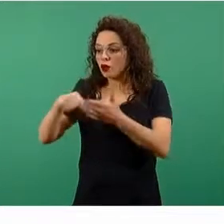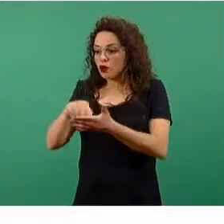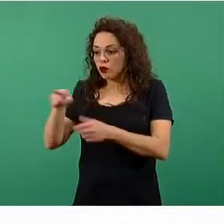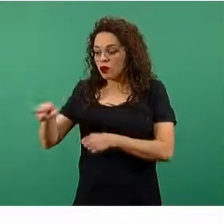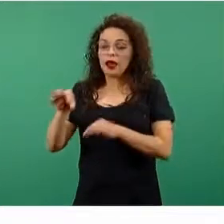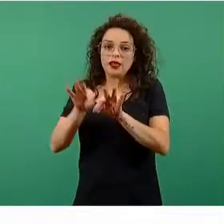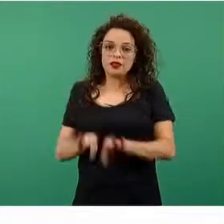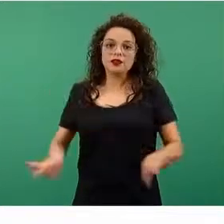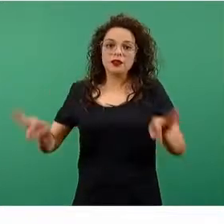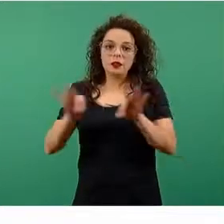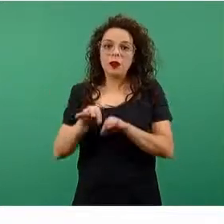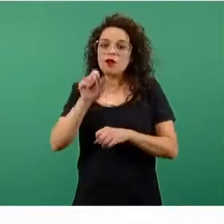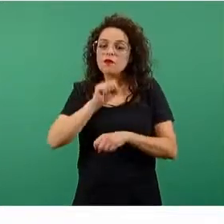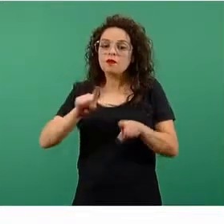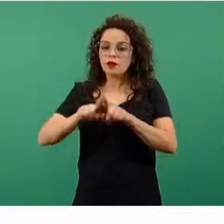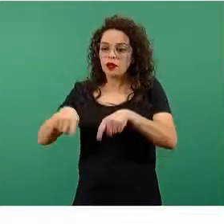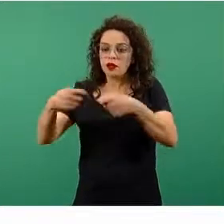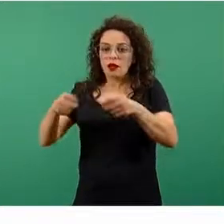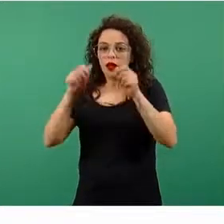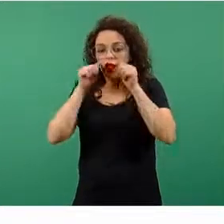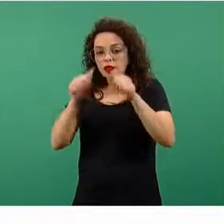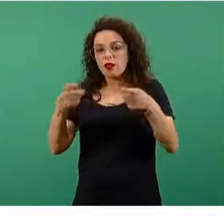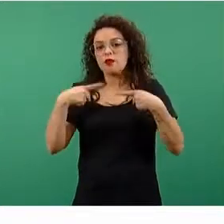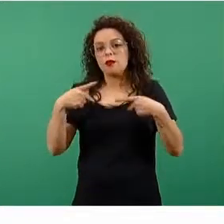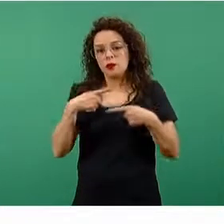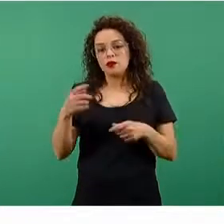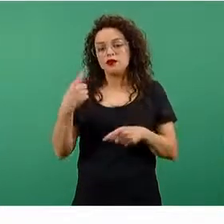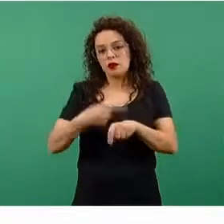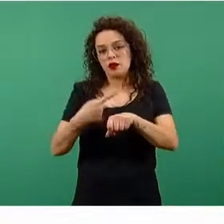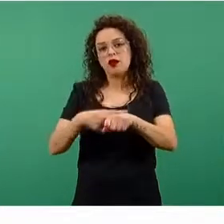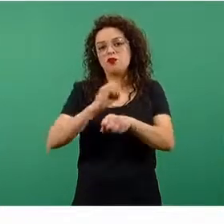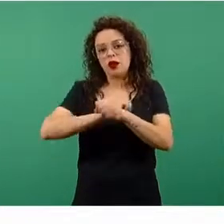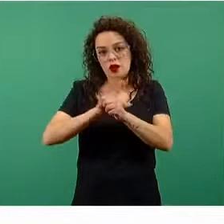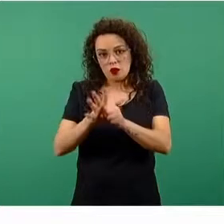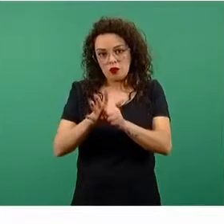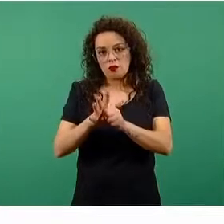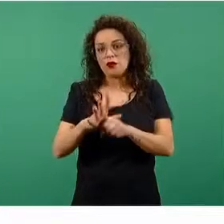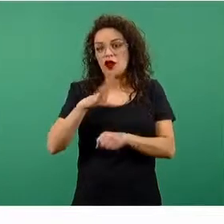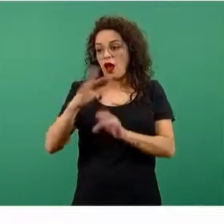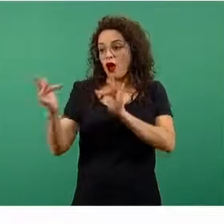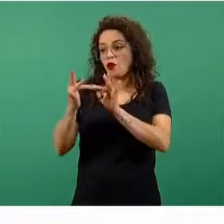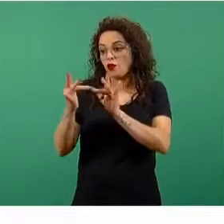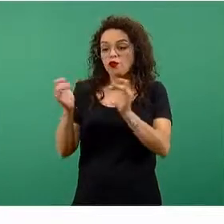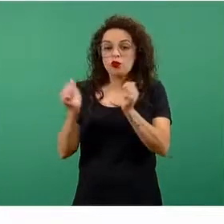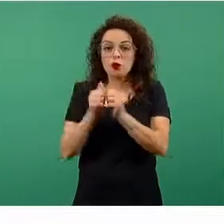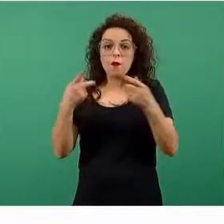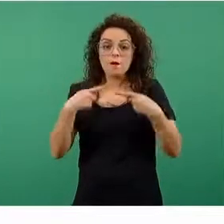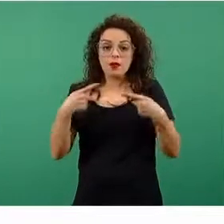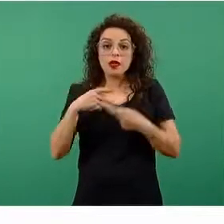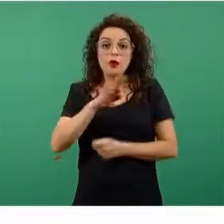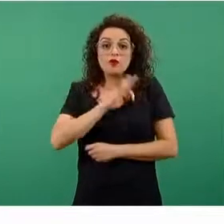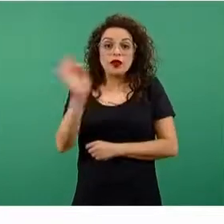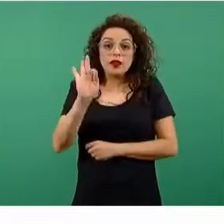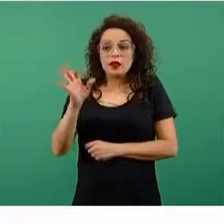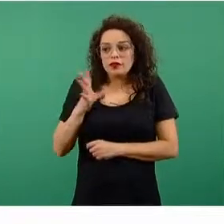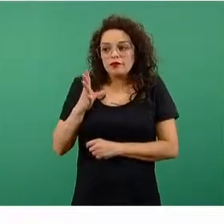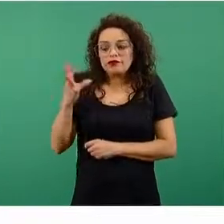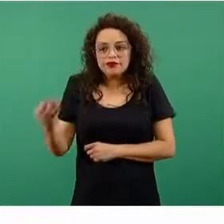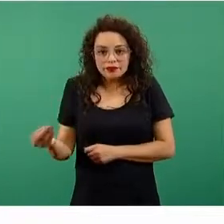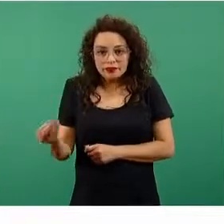ahí generalmente las personas profesionales de la salud están expuestas a personas contagiantes del virus SARS-CoV-2